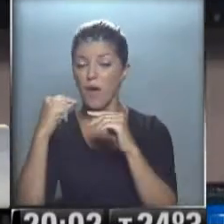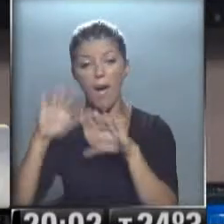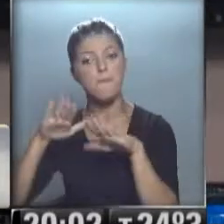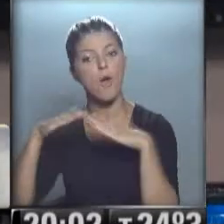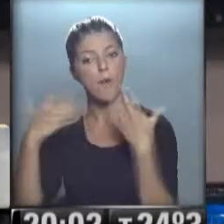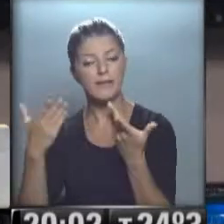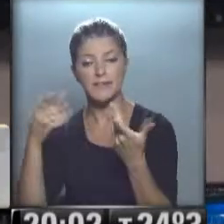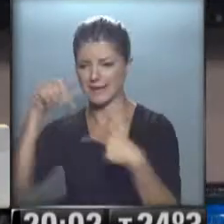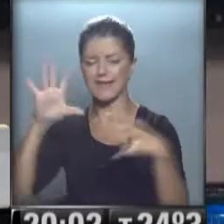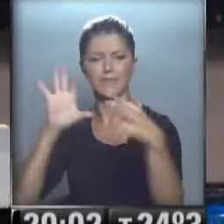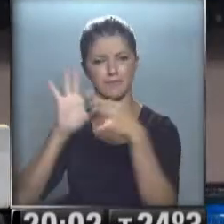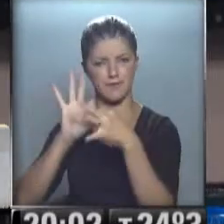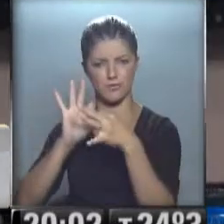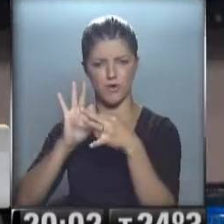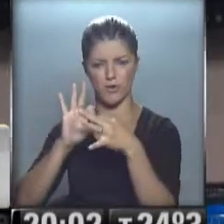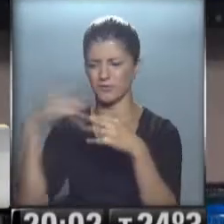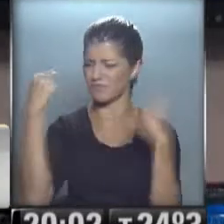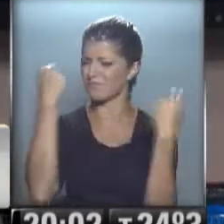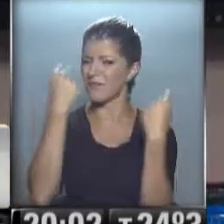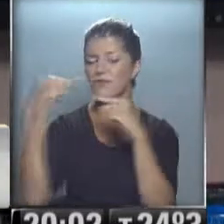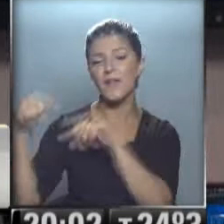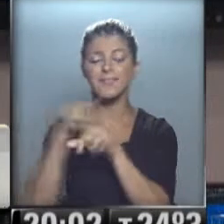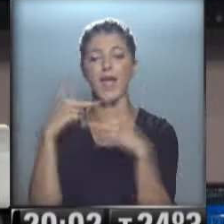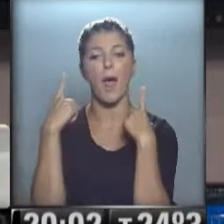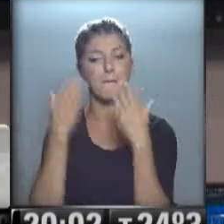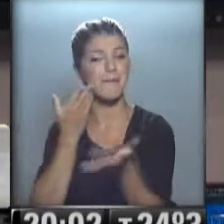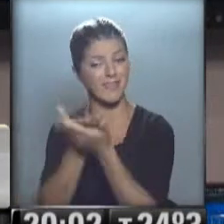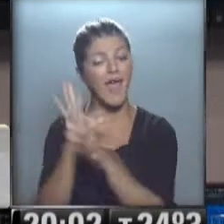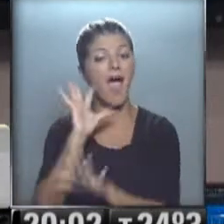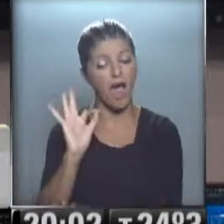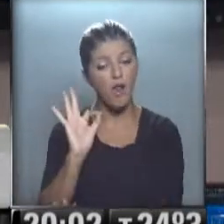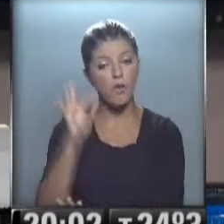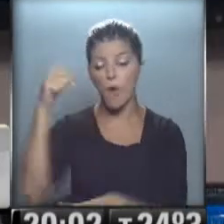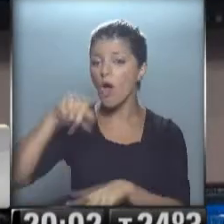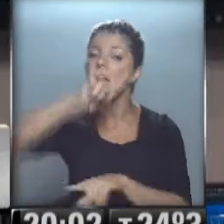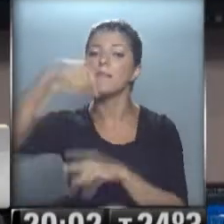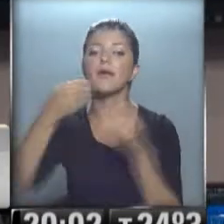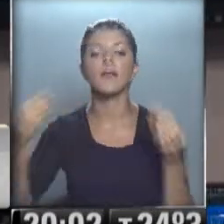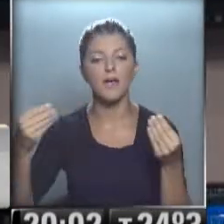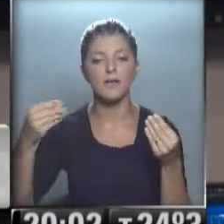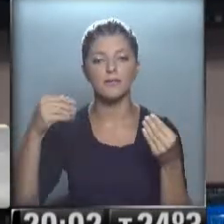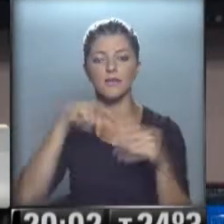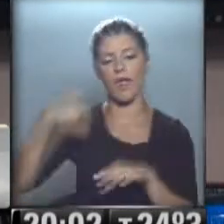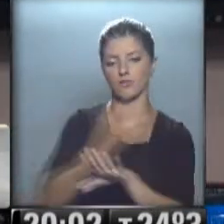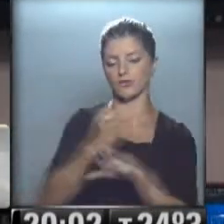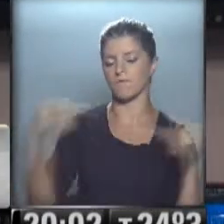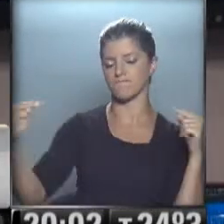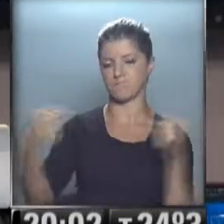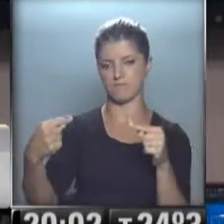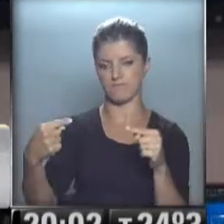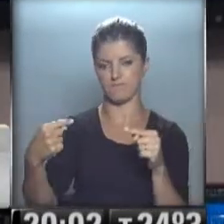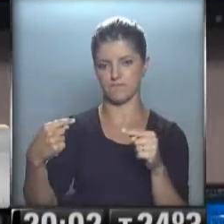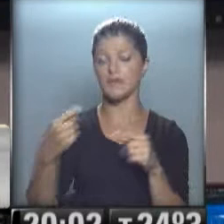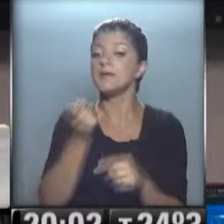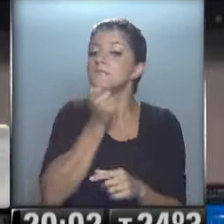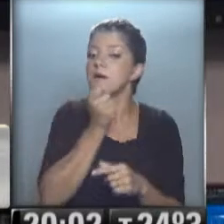tienen relación, son absolutamente desmedidas con el reclamo que plantean, lo único que generan es el rechazo de la sociedad y en vez